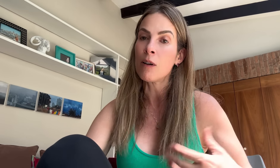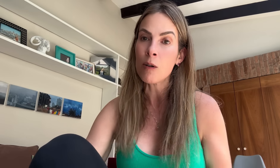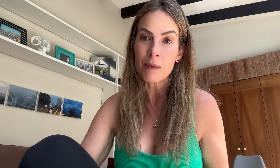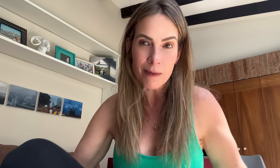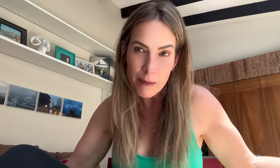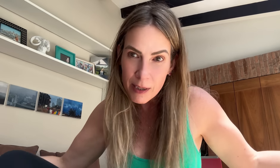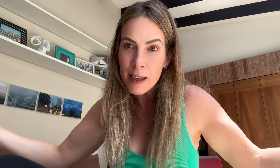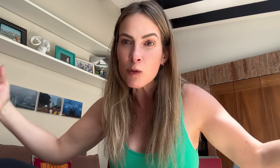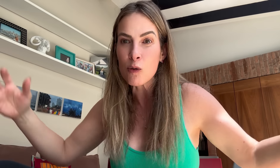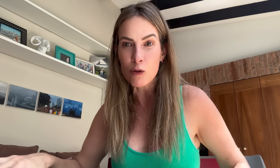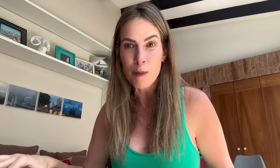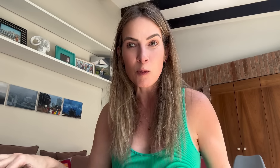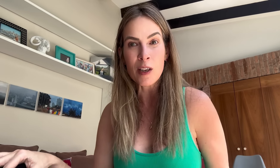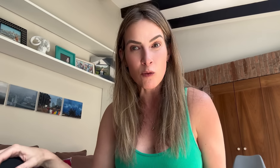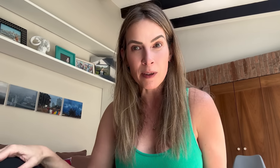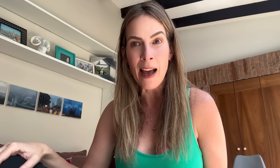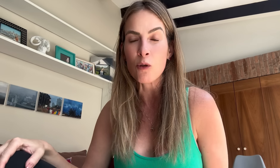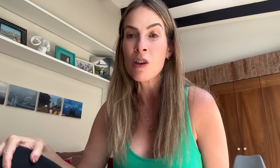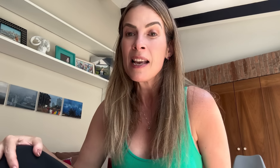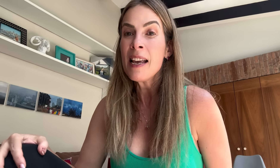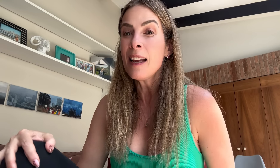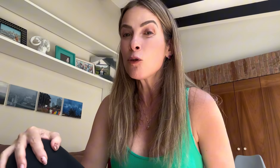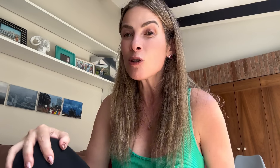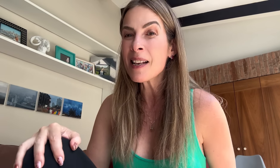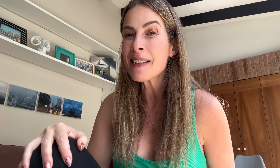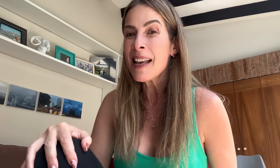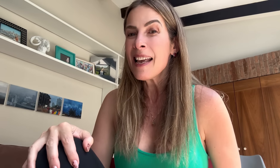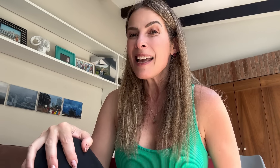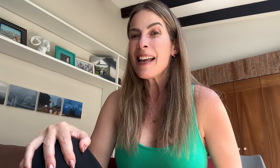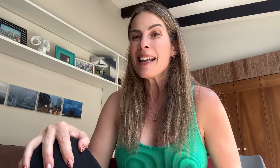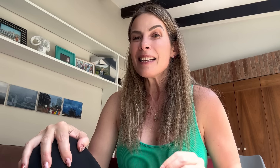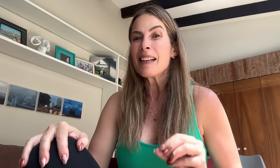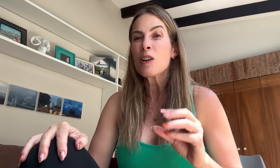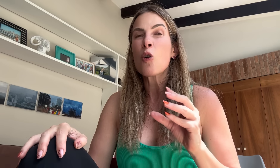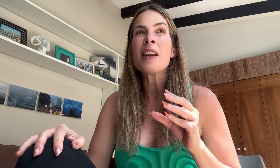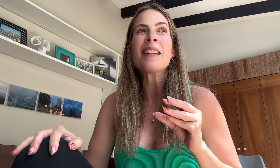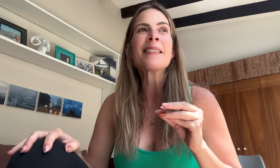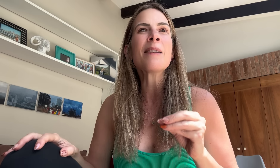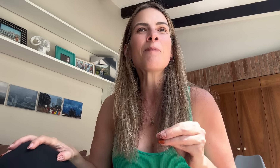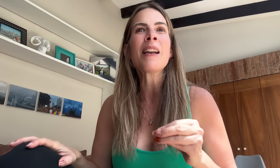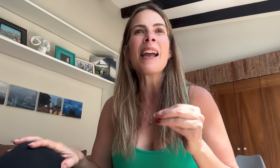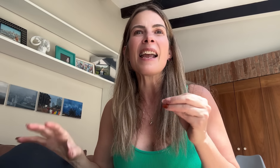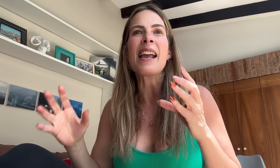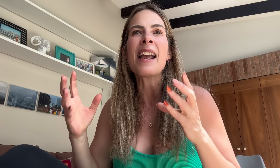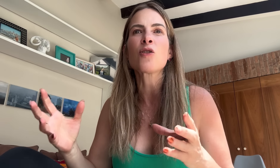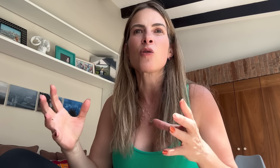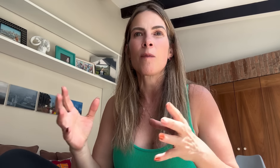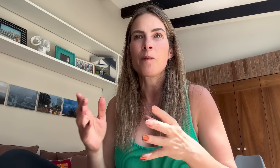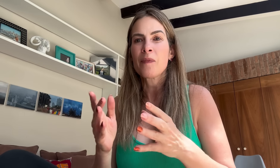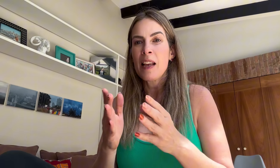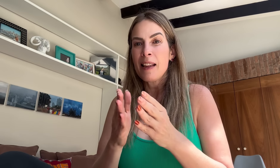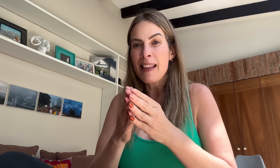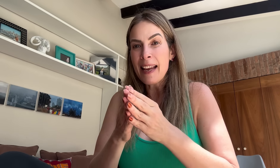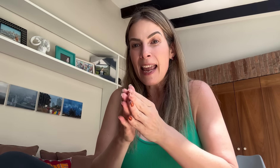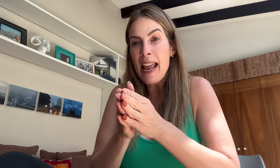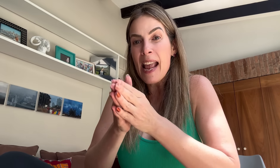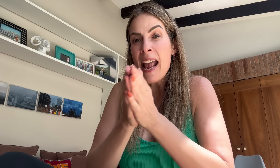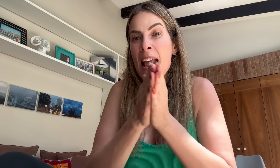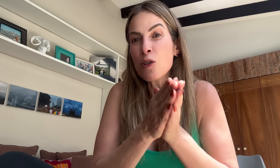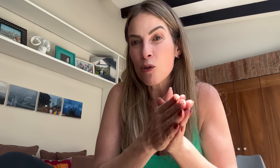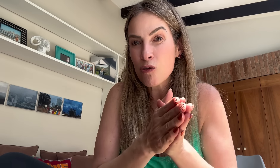y luego seguimos con los mismos resultados. Entonces, con el simple hecho de